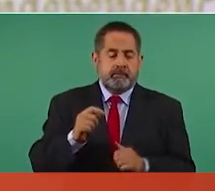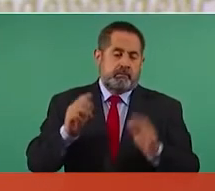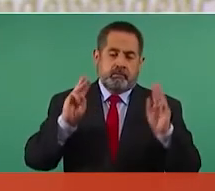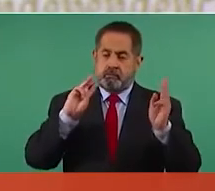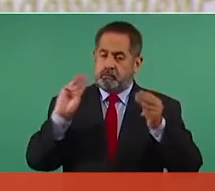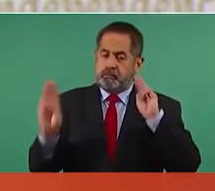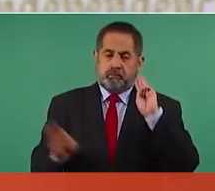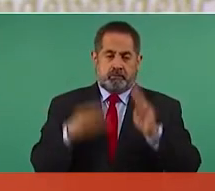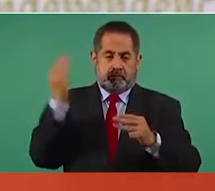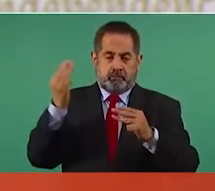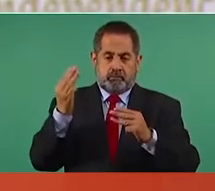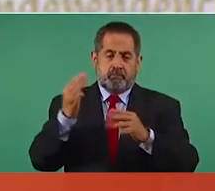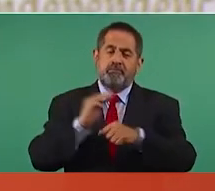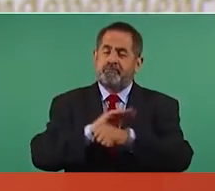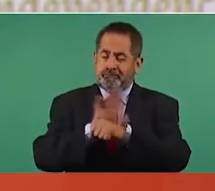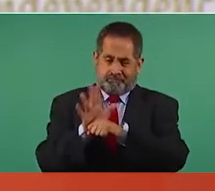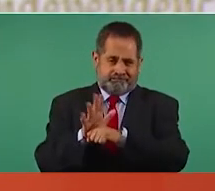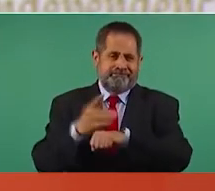mundial.